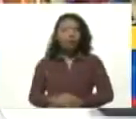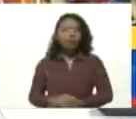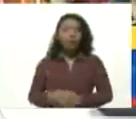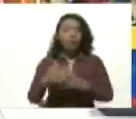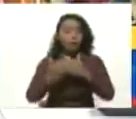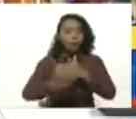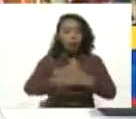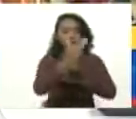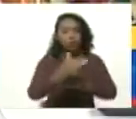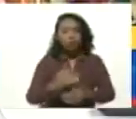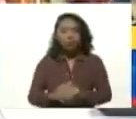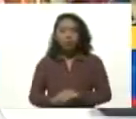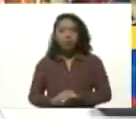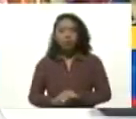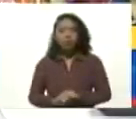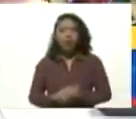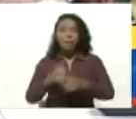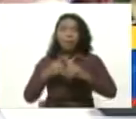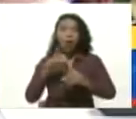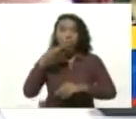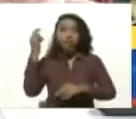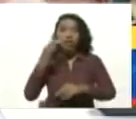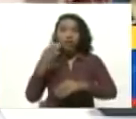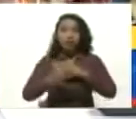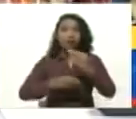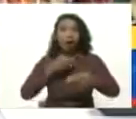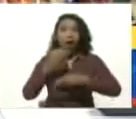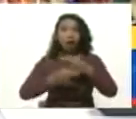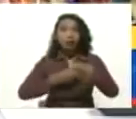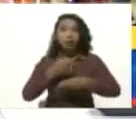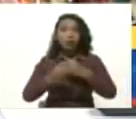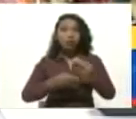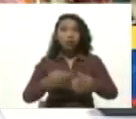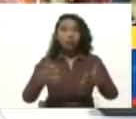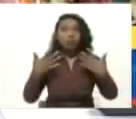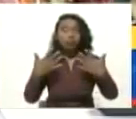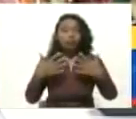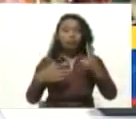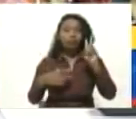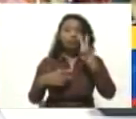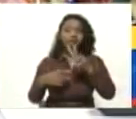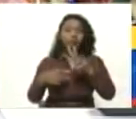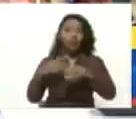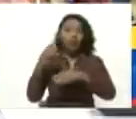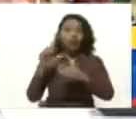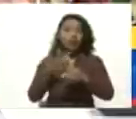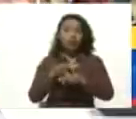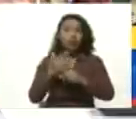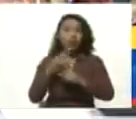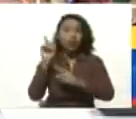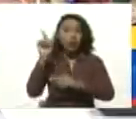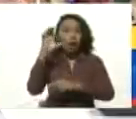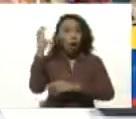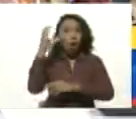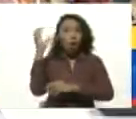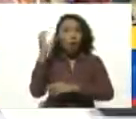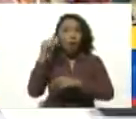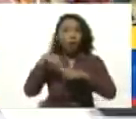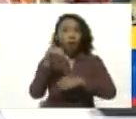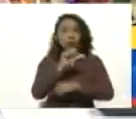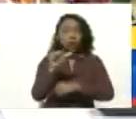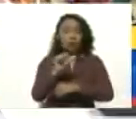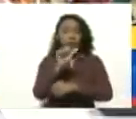allá. Pero realmente ha sido alarmante la situación de Colombia. Esta semana